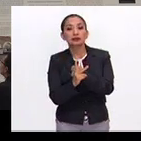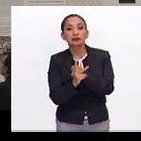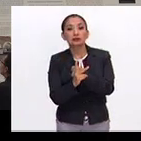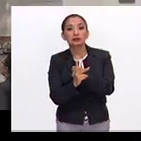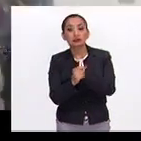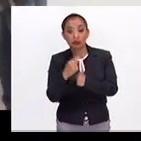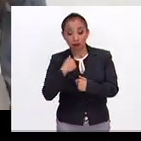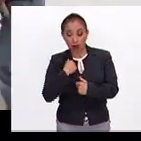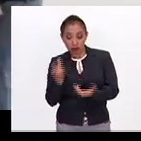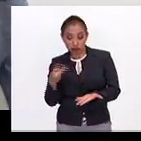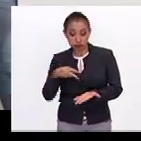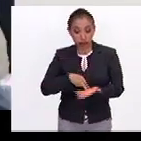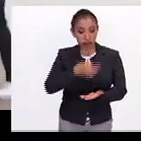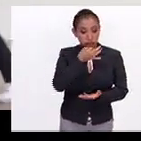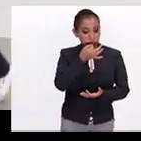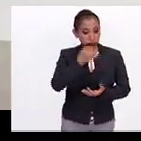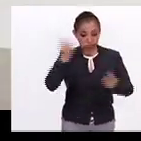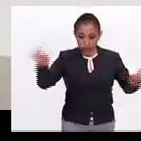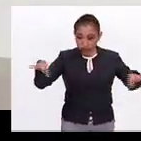Pronunciarse,